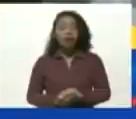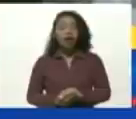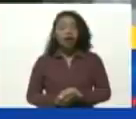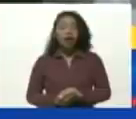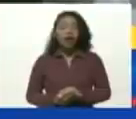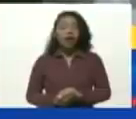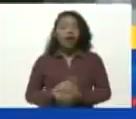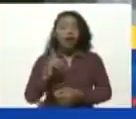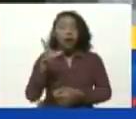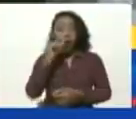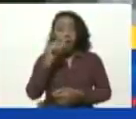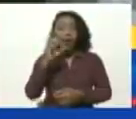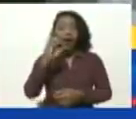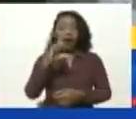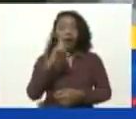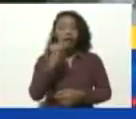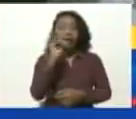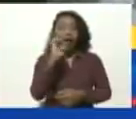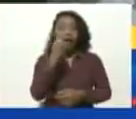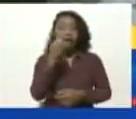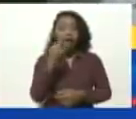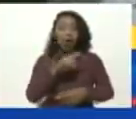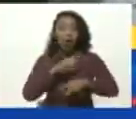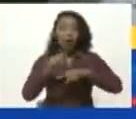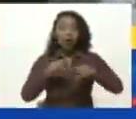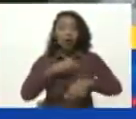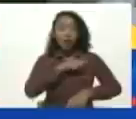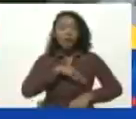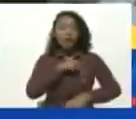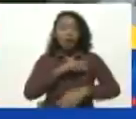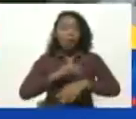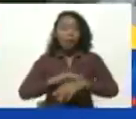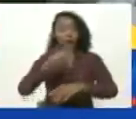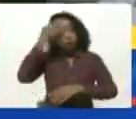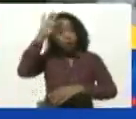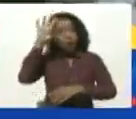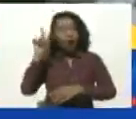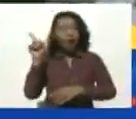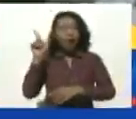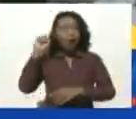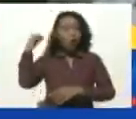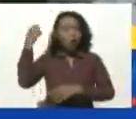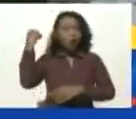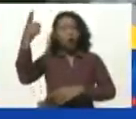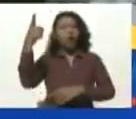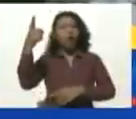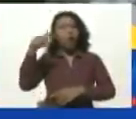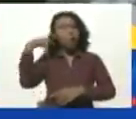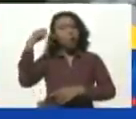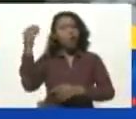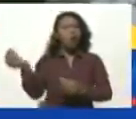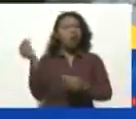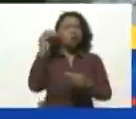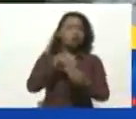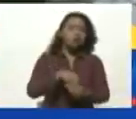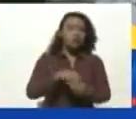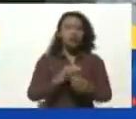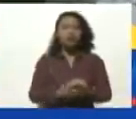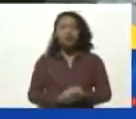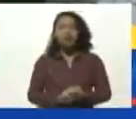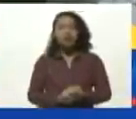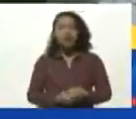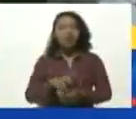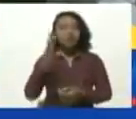Álvarez, coordinador estatal de la misión médica cubana en Guárico. Guárico adentro. A